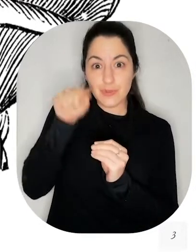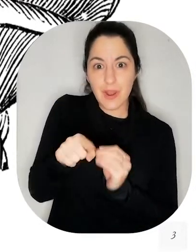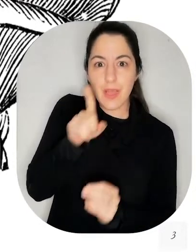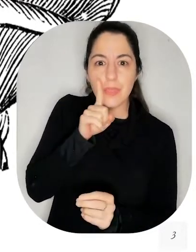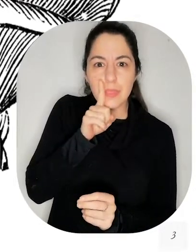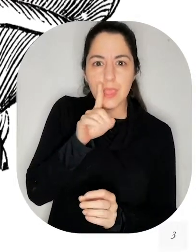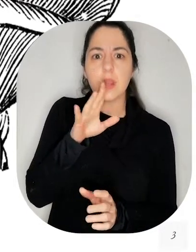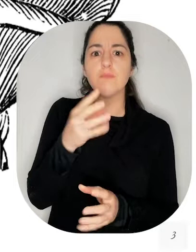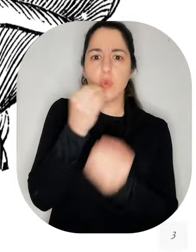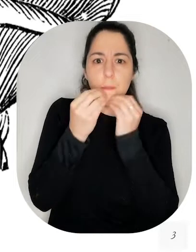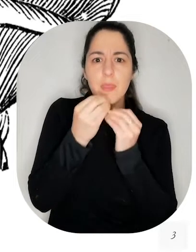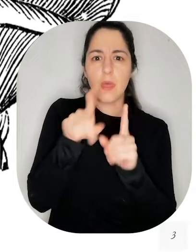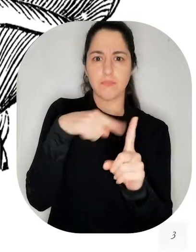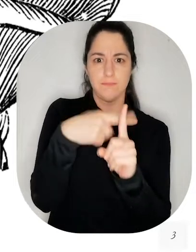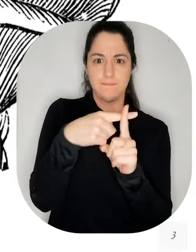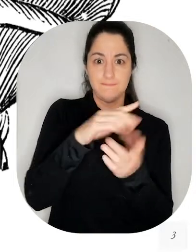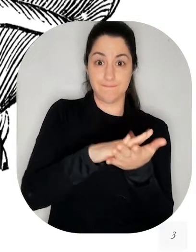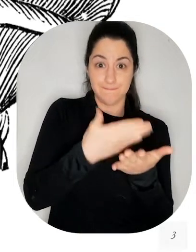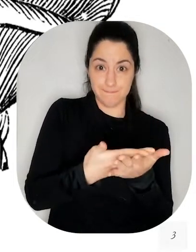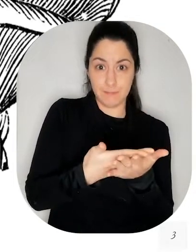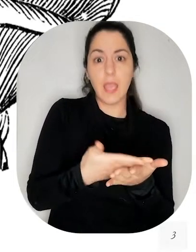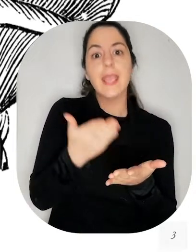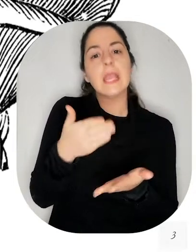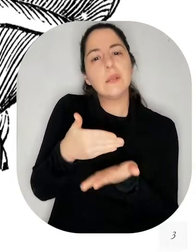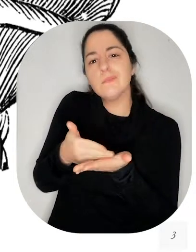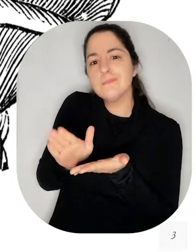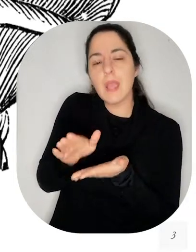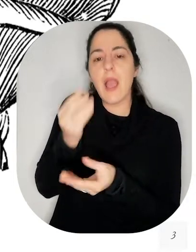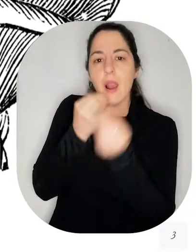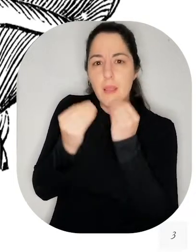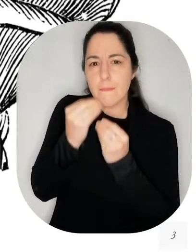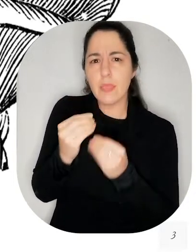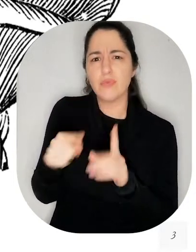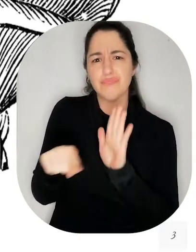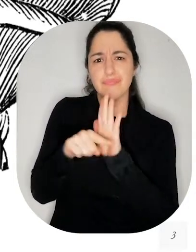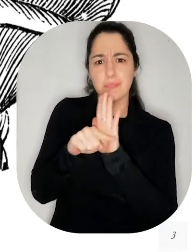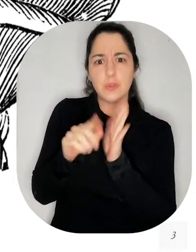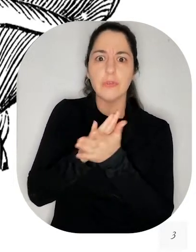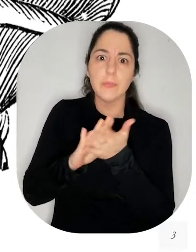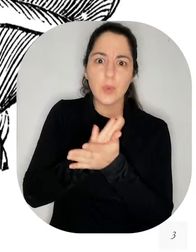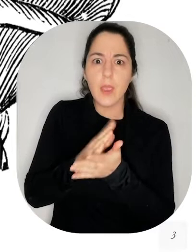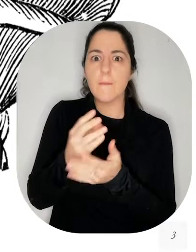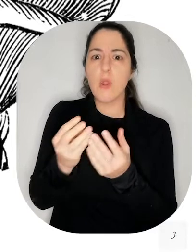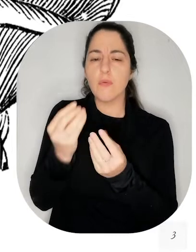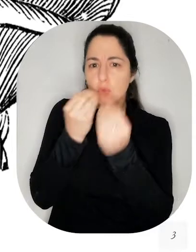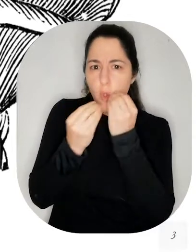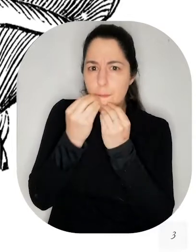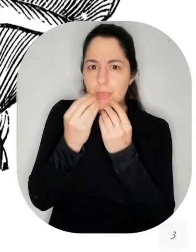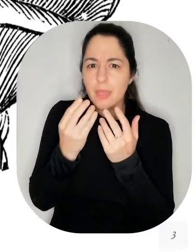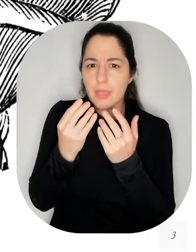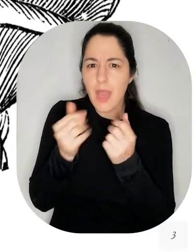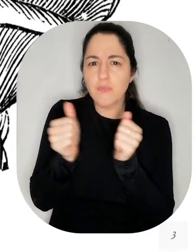para el organismo y elimina aquellos que pueden ser proinflamatorios o dañinos, como